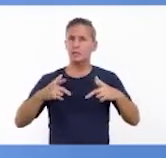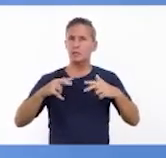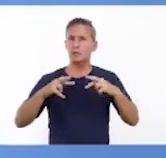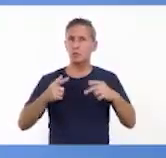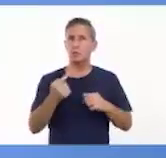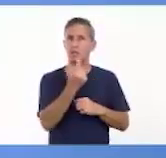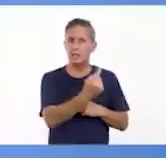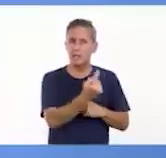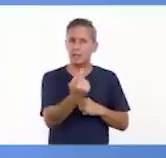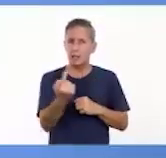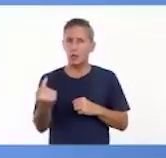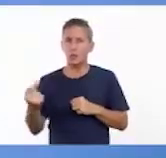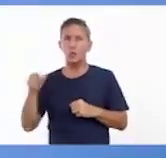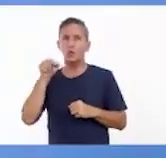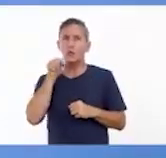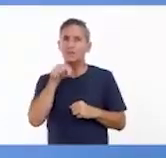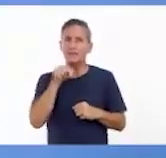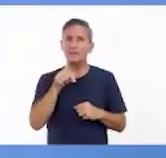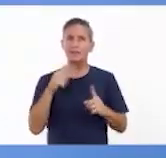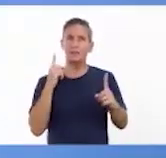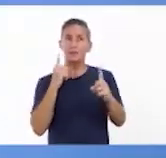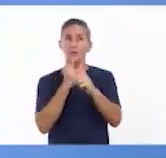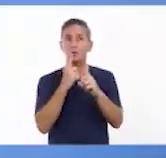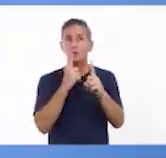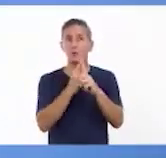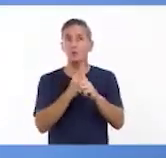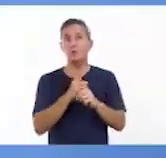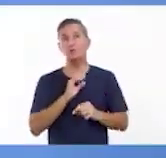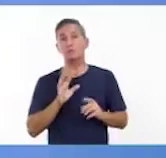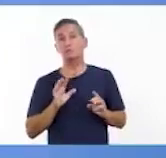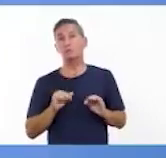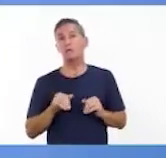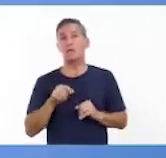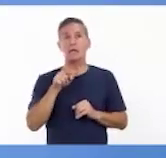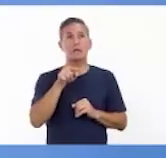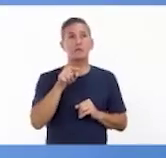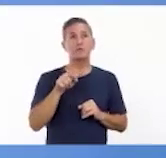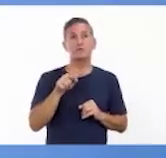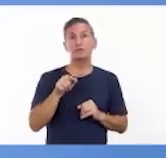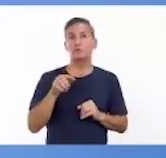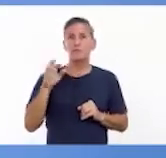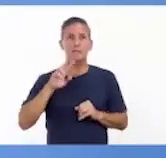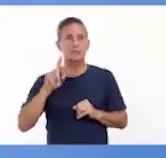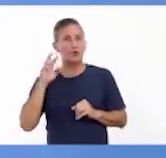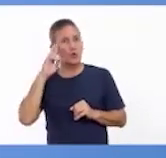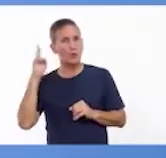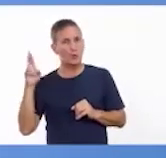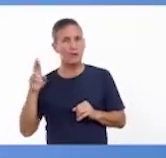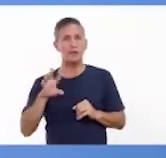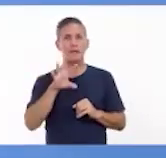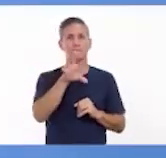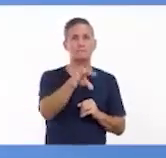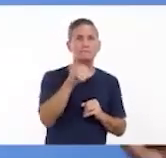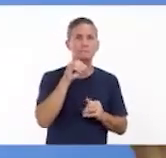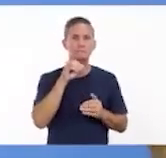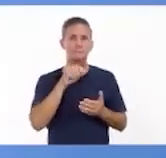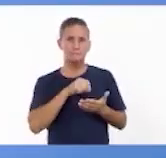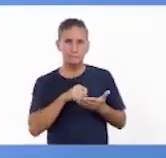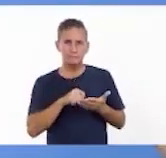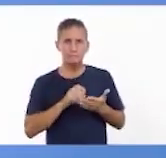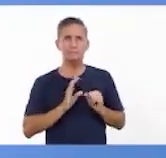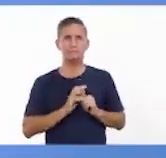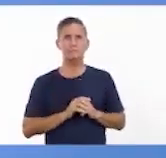Espero que, porque lo hemos repetido en cada uno de estos encuentros, así que si se le quedó alguno,